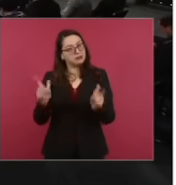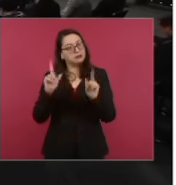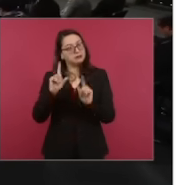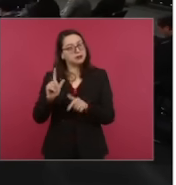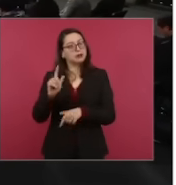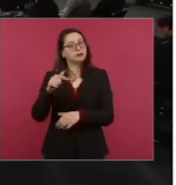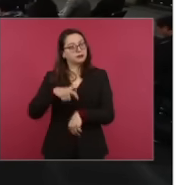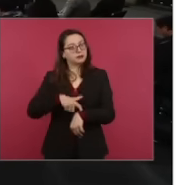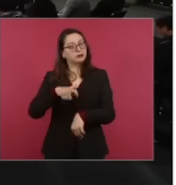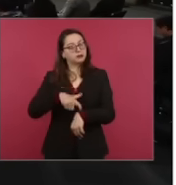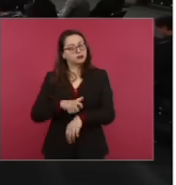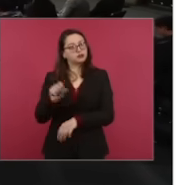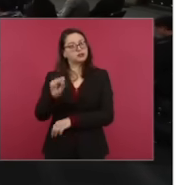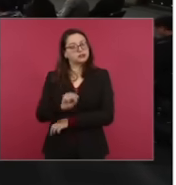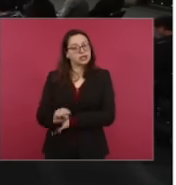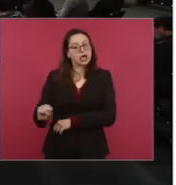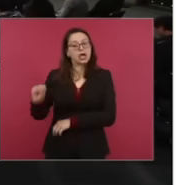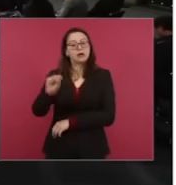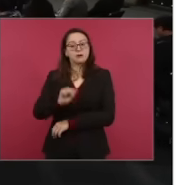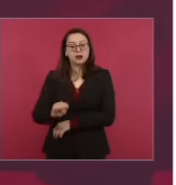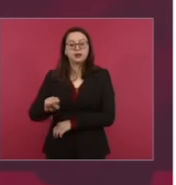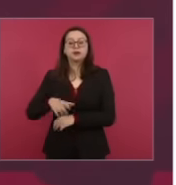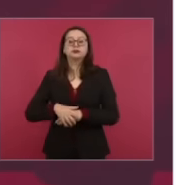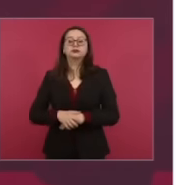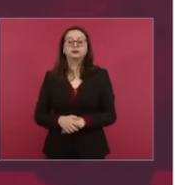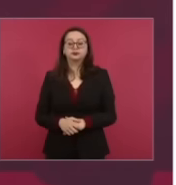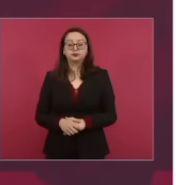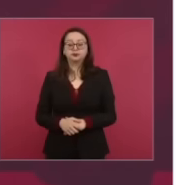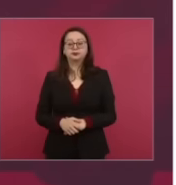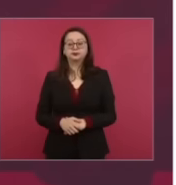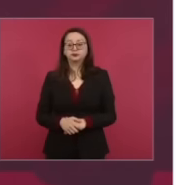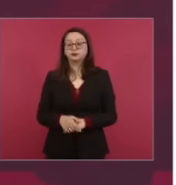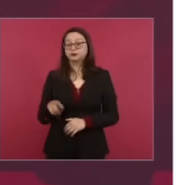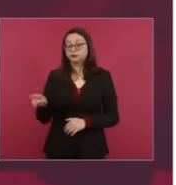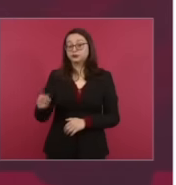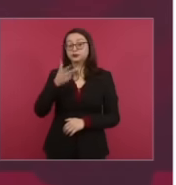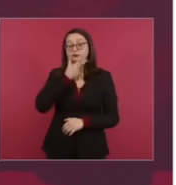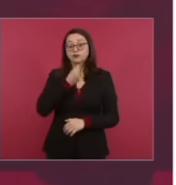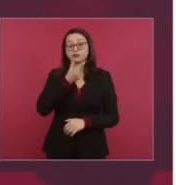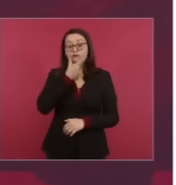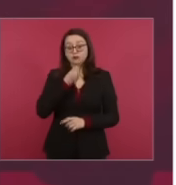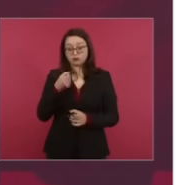juez de acuerdo al informe que tengo sí